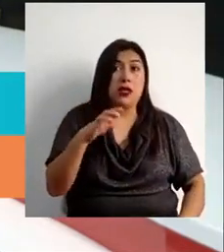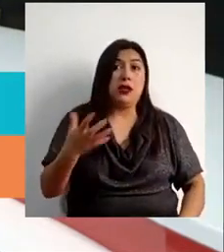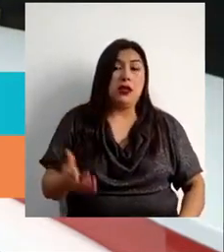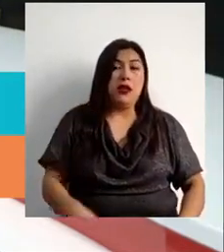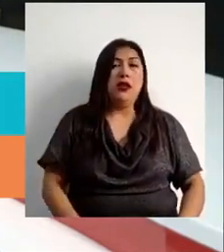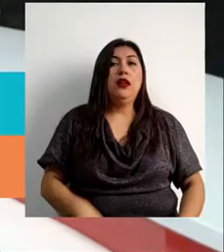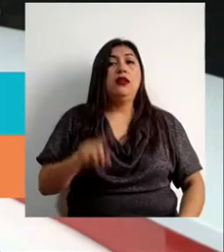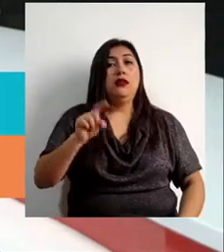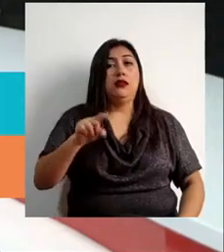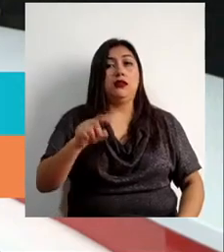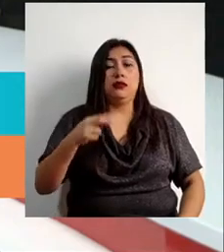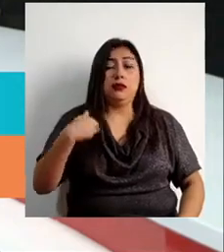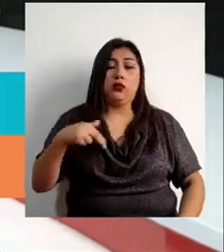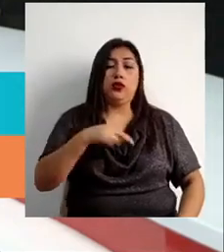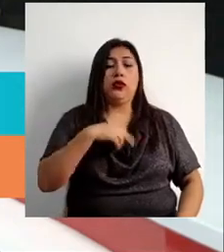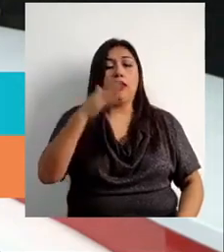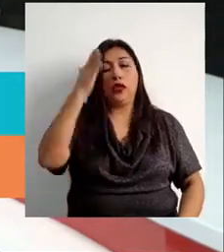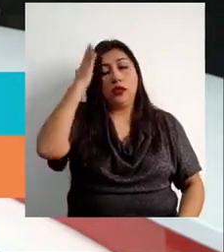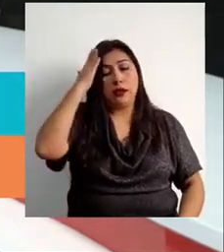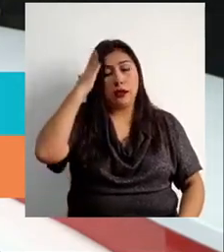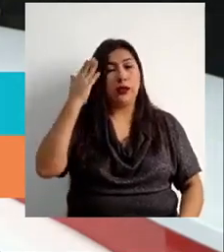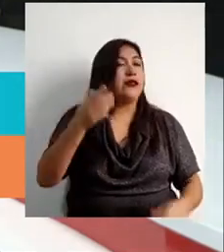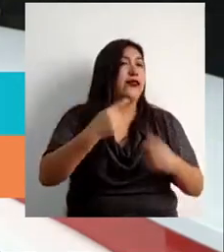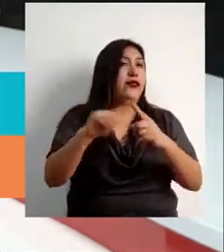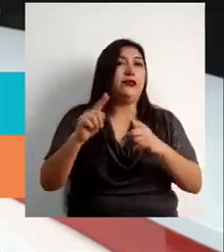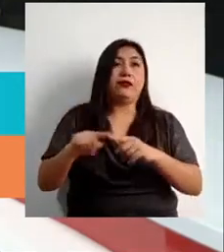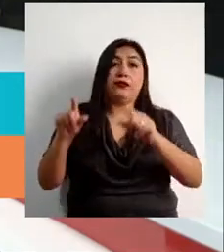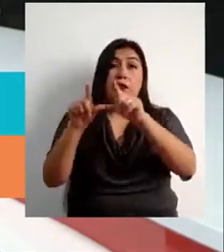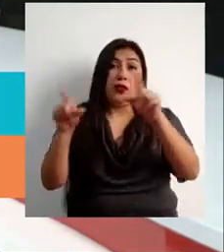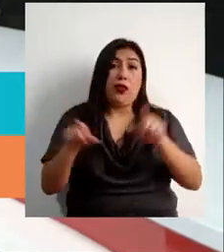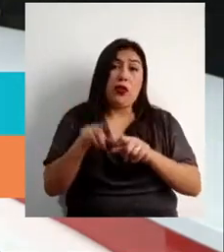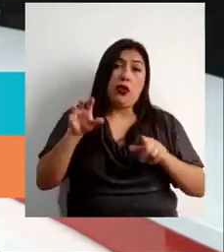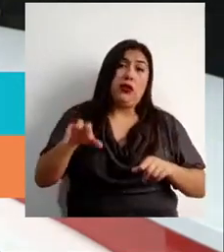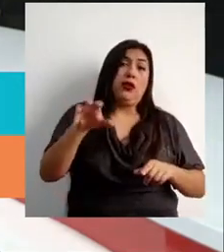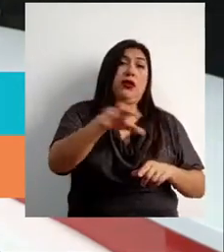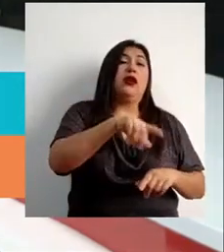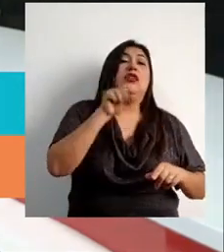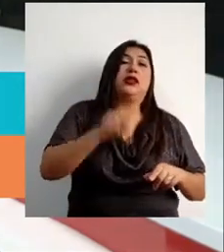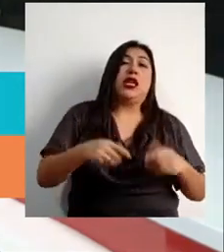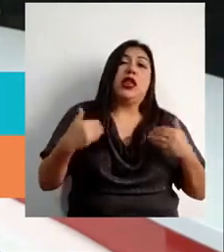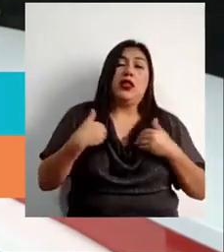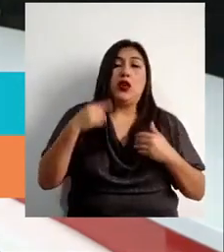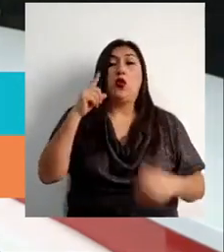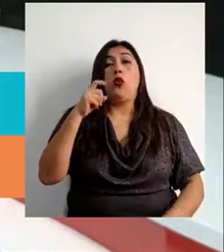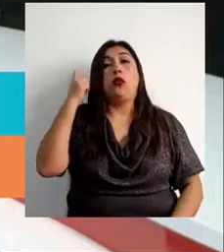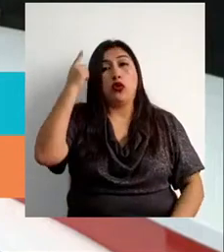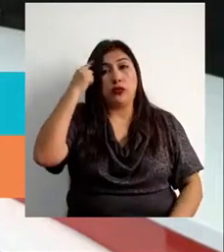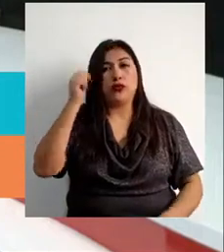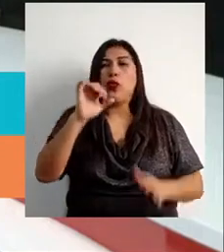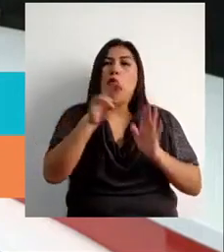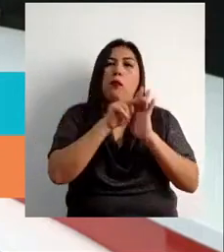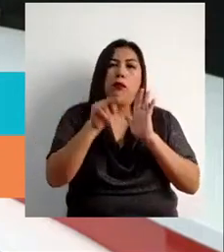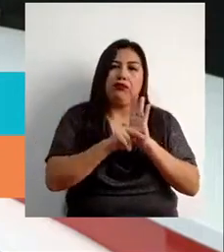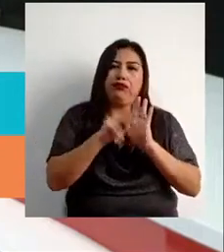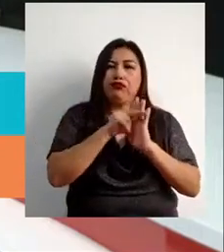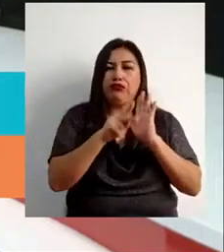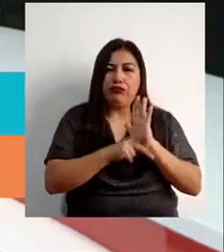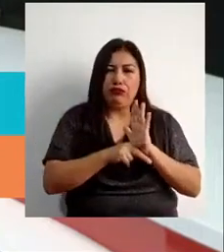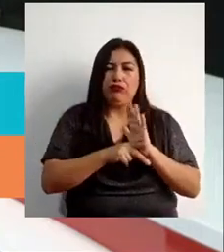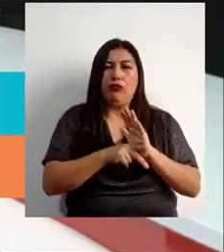tener claro que en todo lugar tiene que haber una política, un protocolo